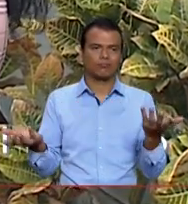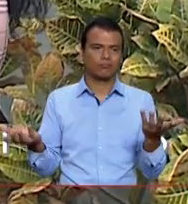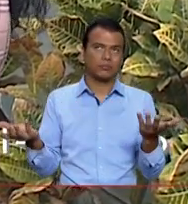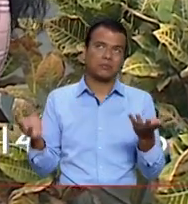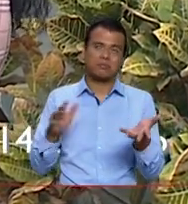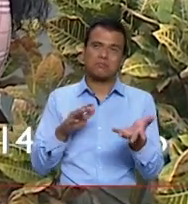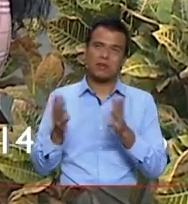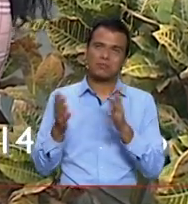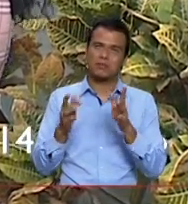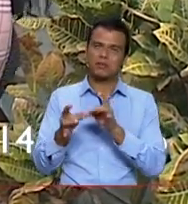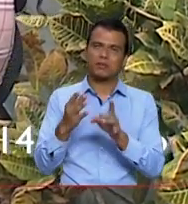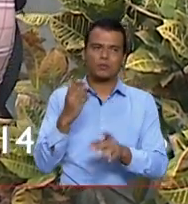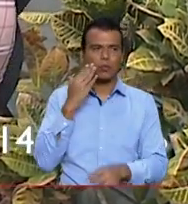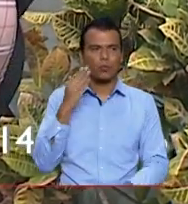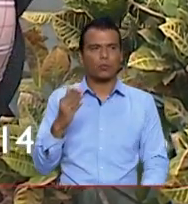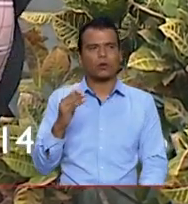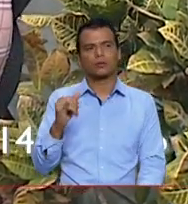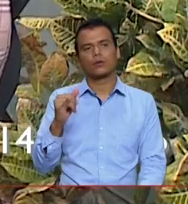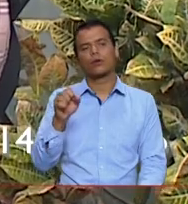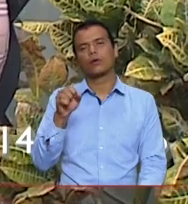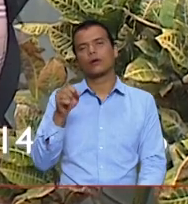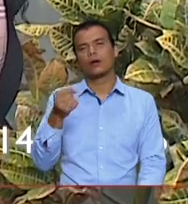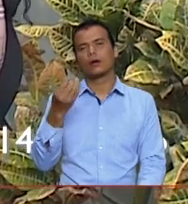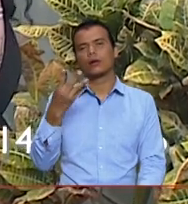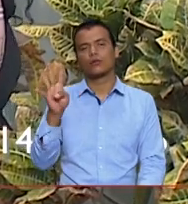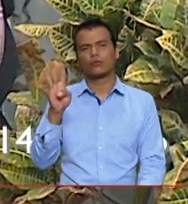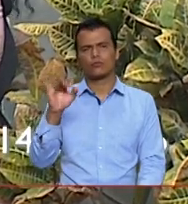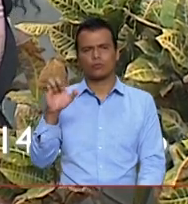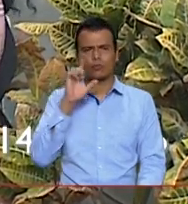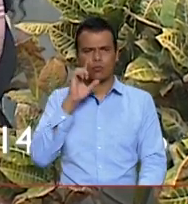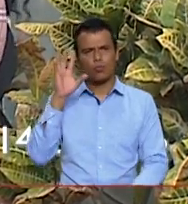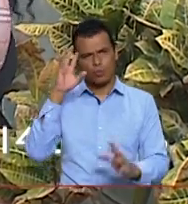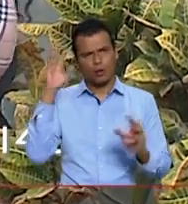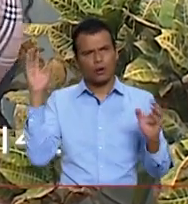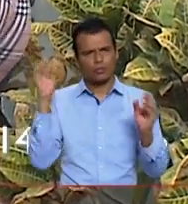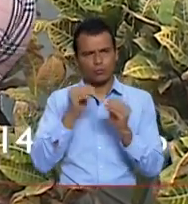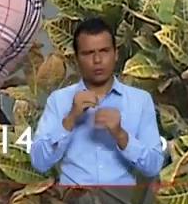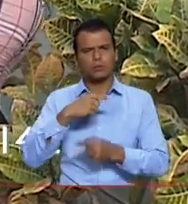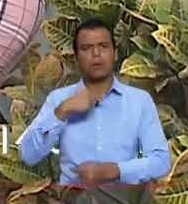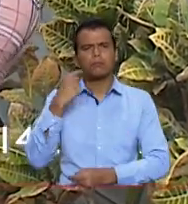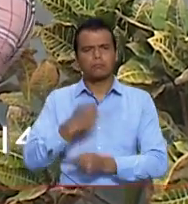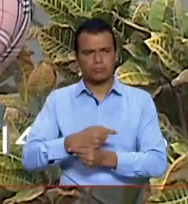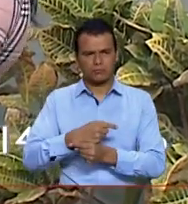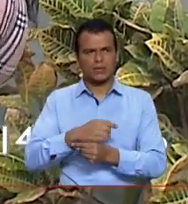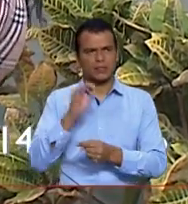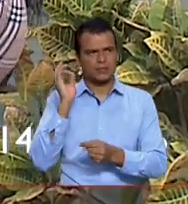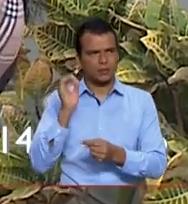yo le podría dar el 14 de julio como fecha para